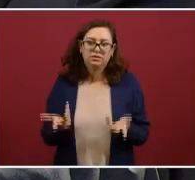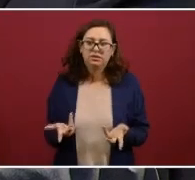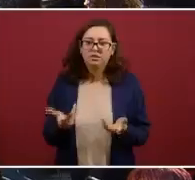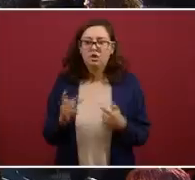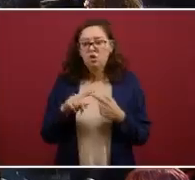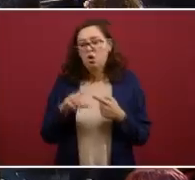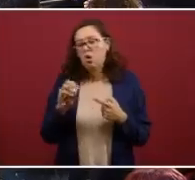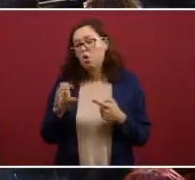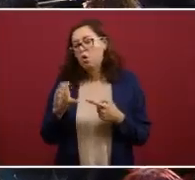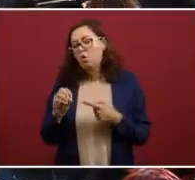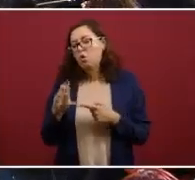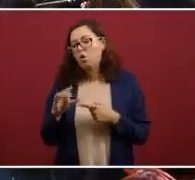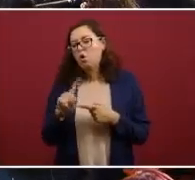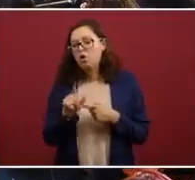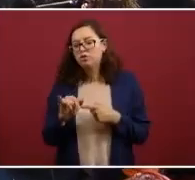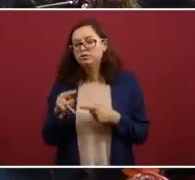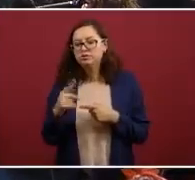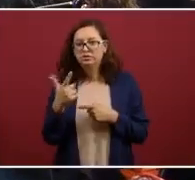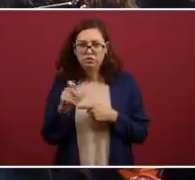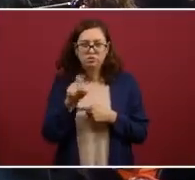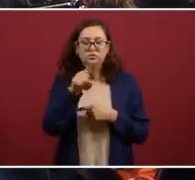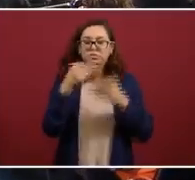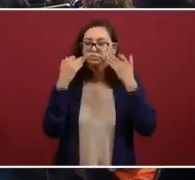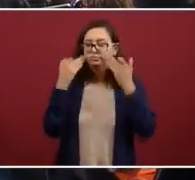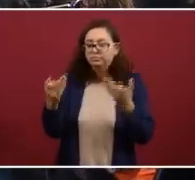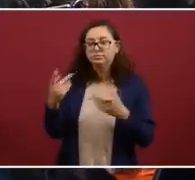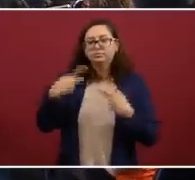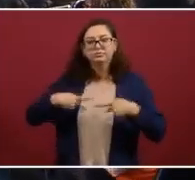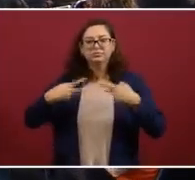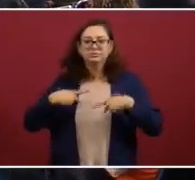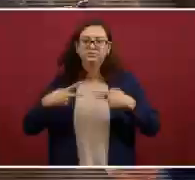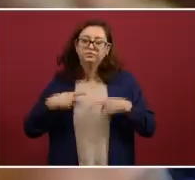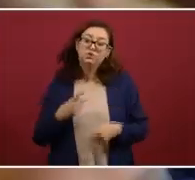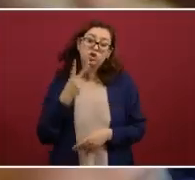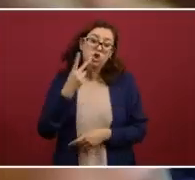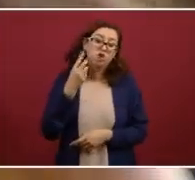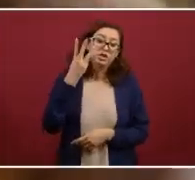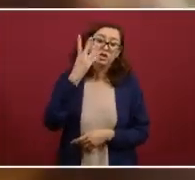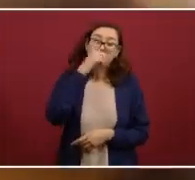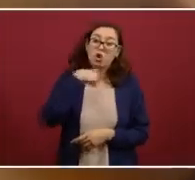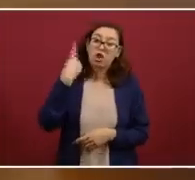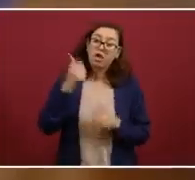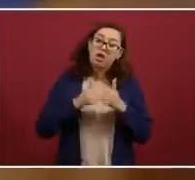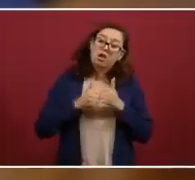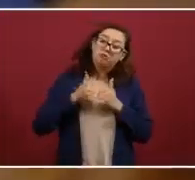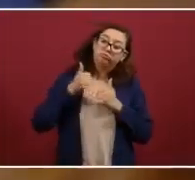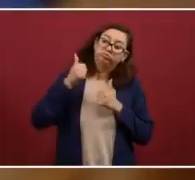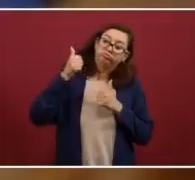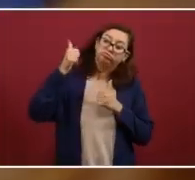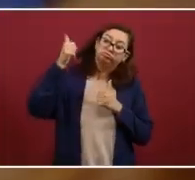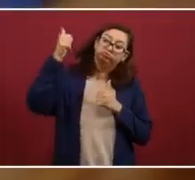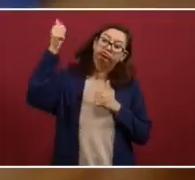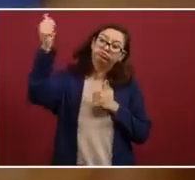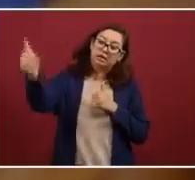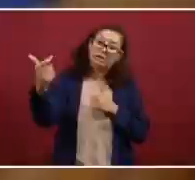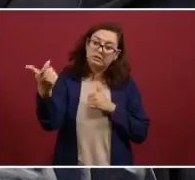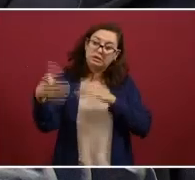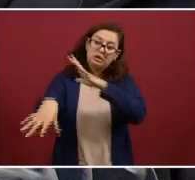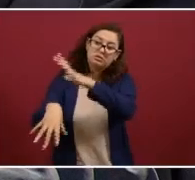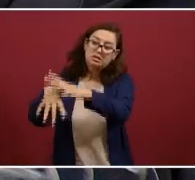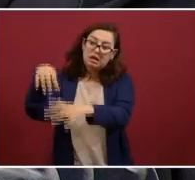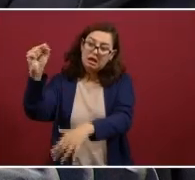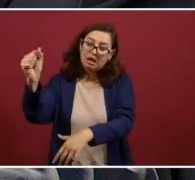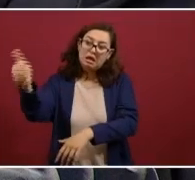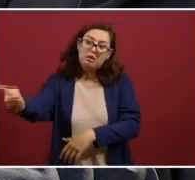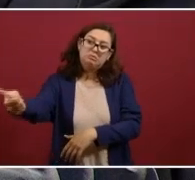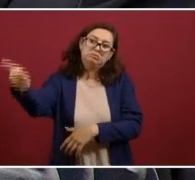de Ocosingo, que también usted pudo ver, gente que tiene que trasladarse 2-3 horas para cobrar, y ahí se le va buena parte del apoyo que reciben.